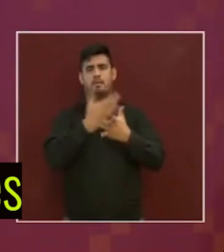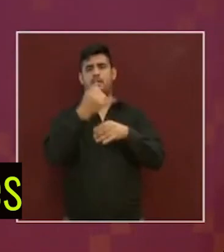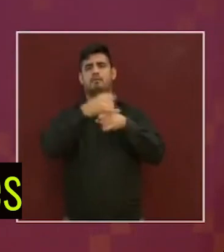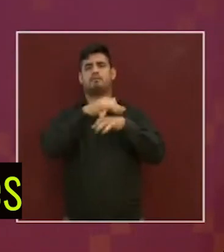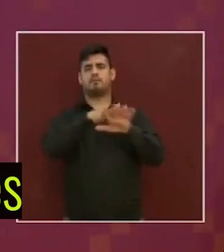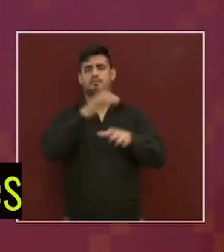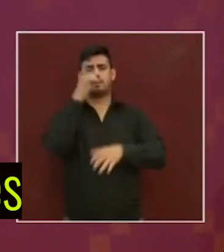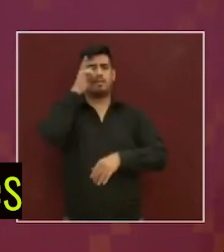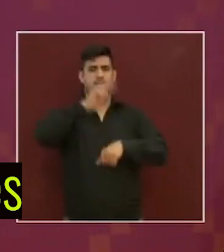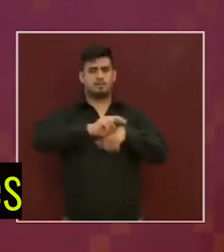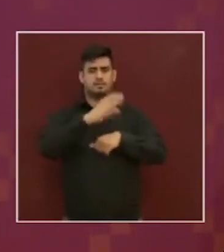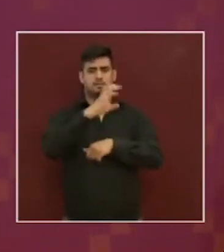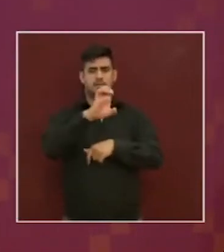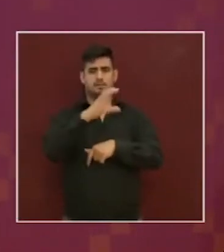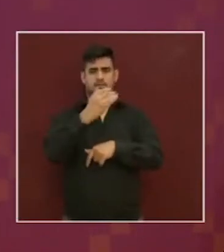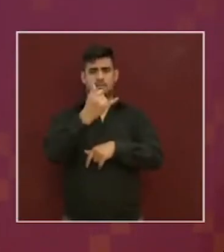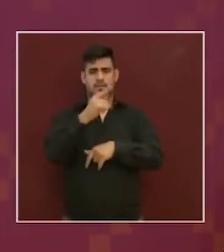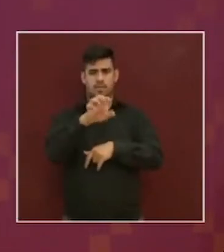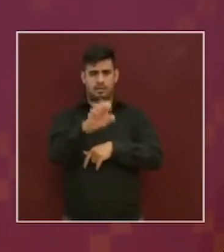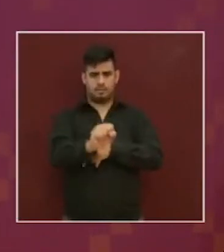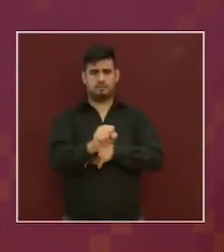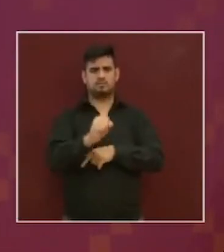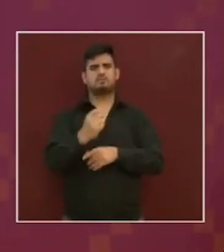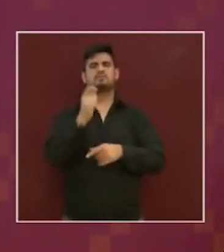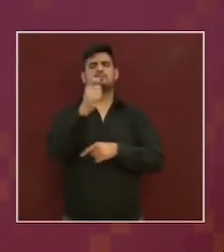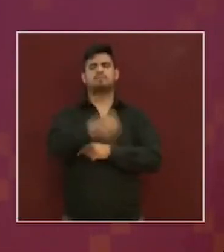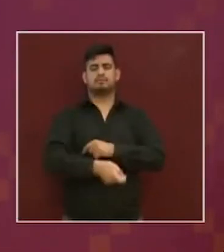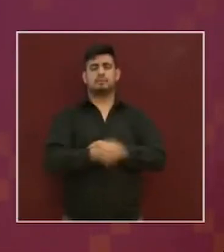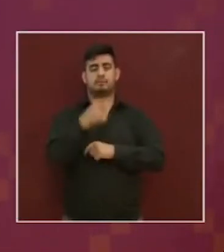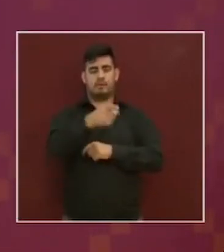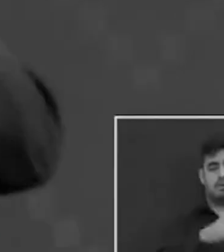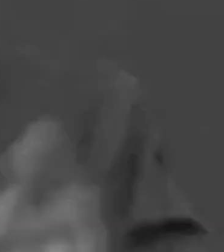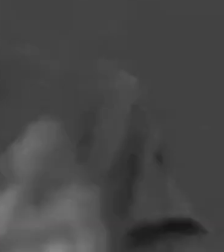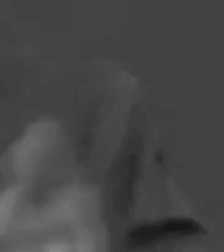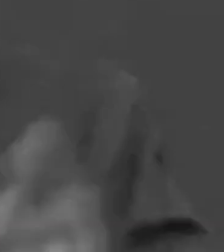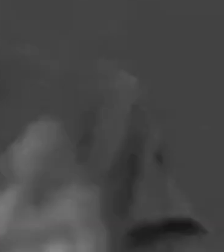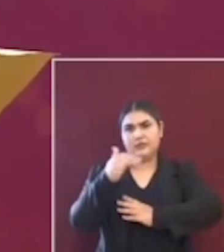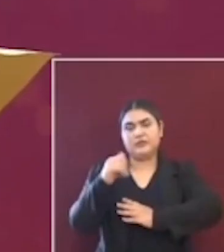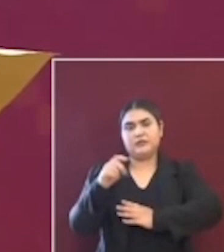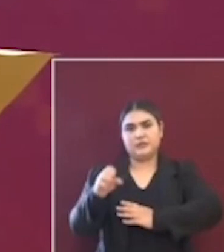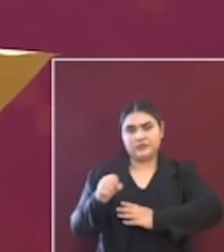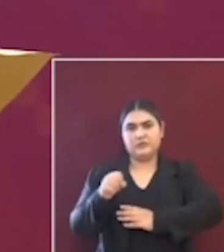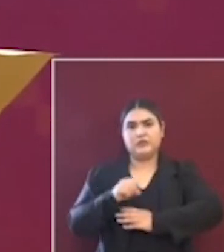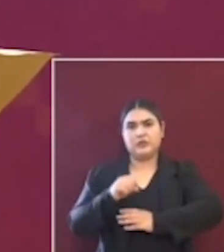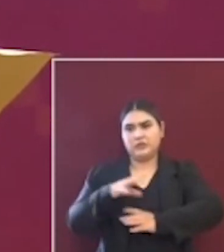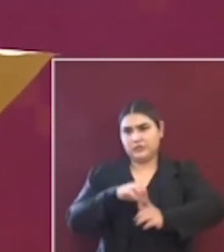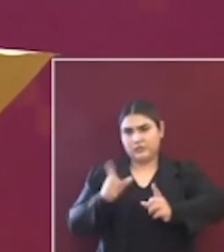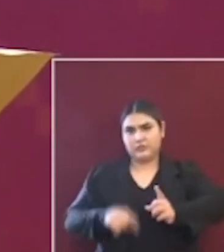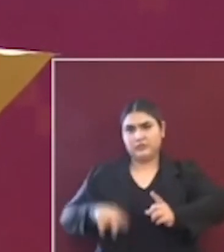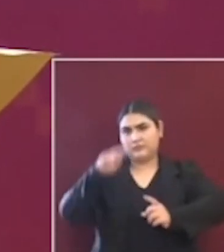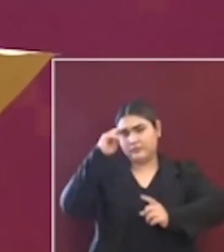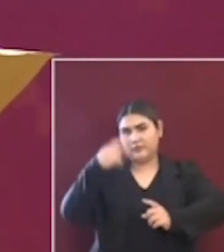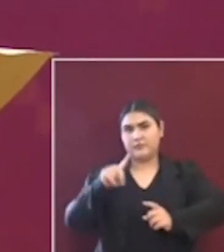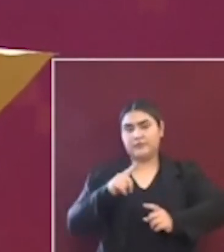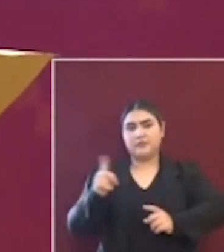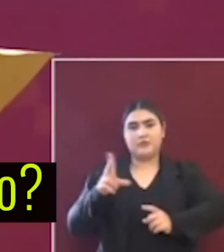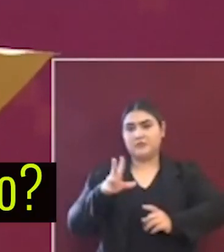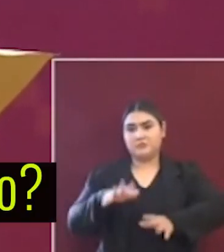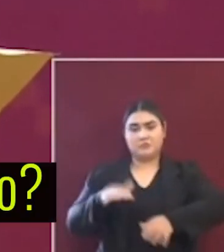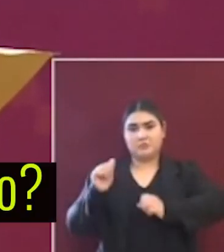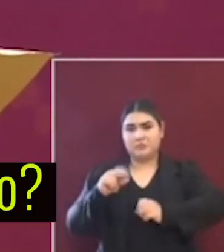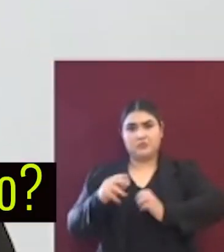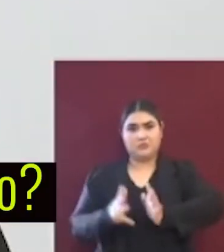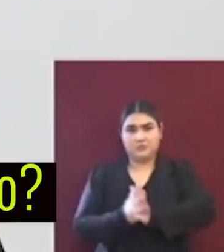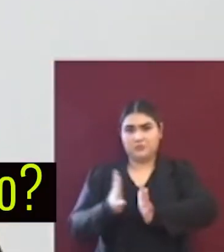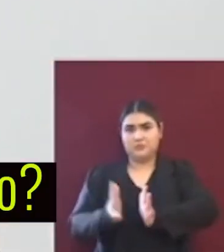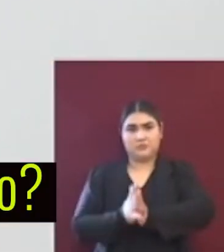a la dirección de CECITES y a lo que bien es que ellos se retiraron de mercado. Pero se salen, no participan en la